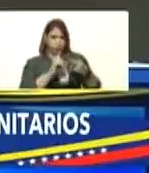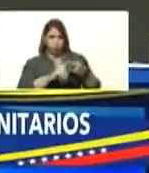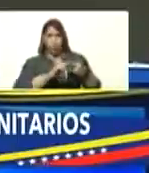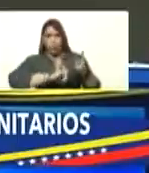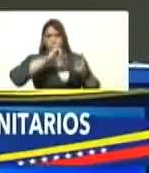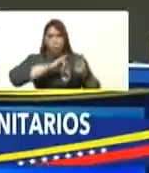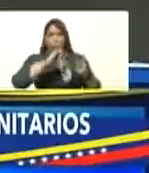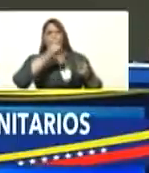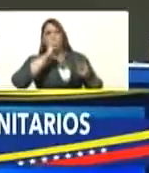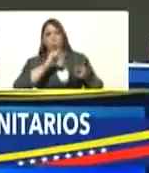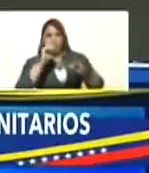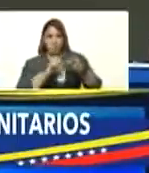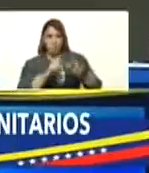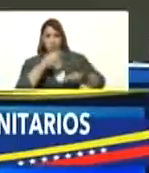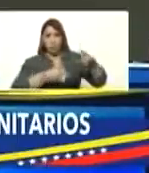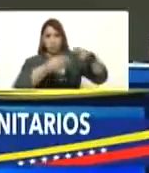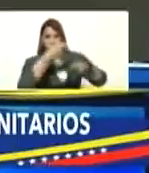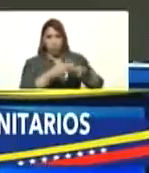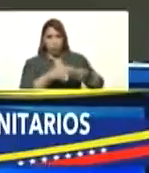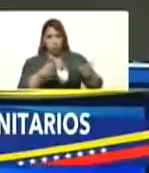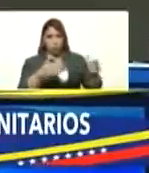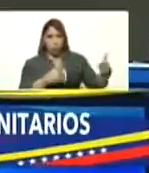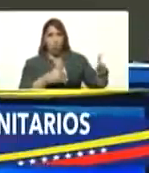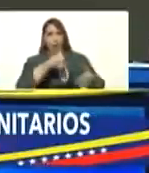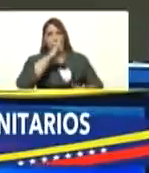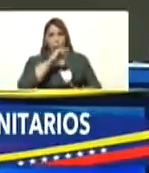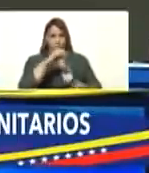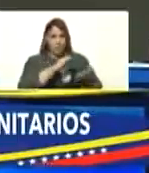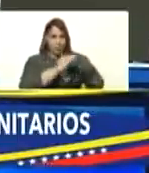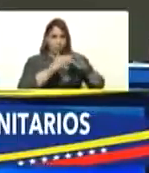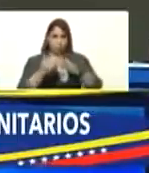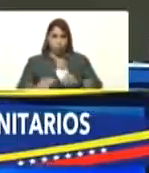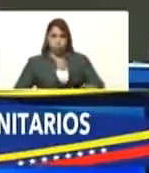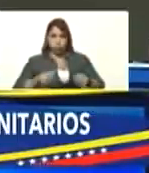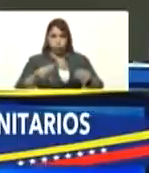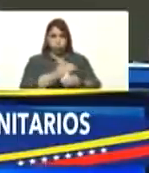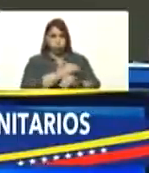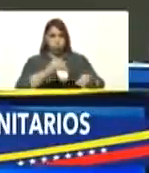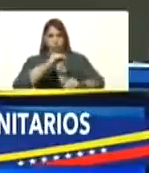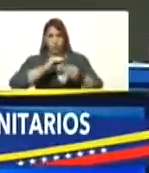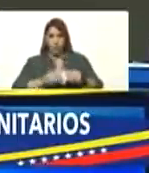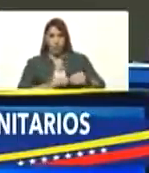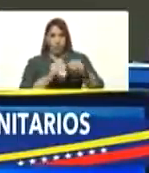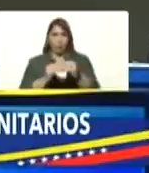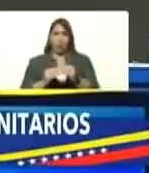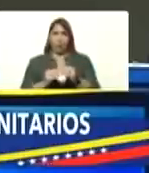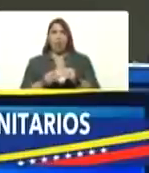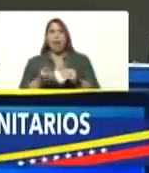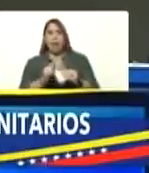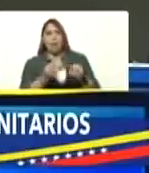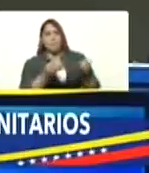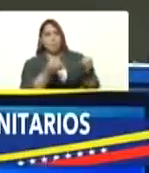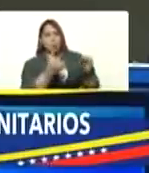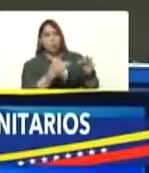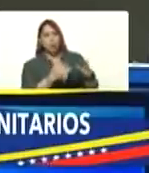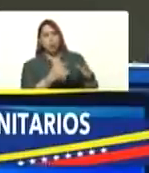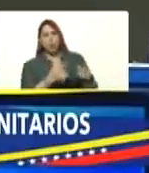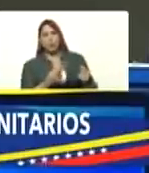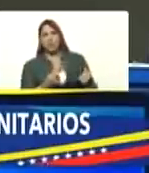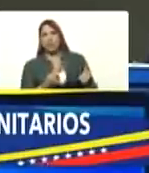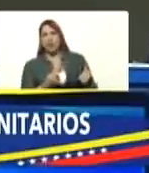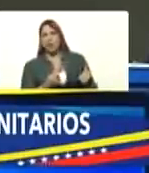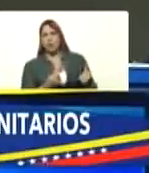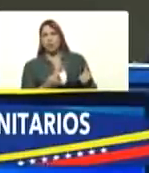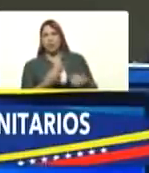agua, construcción de tanques de agua que las comunidades han presentado. Ya ellos elaboraron, le pusieron un monto a cada proyecto. ¿Y qué hago yo